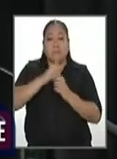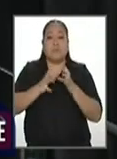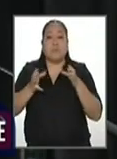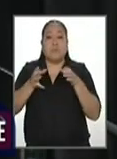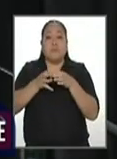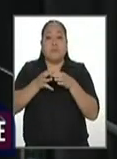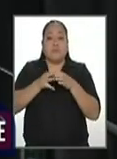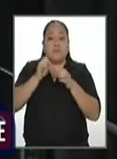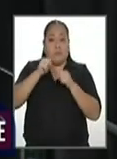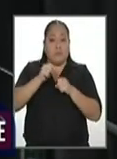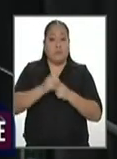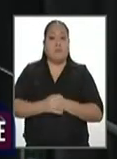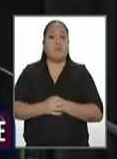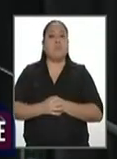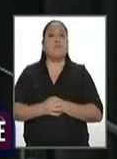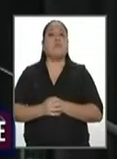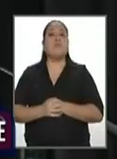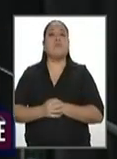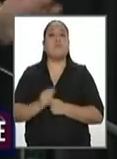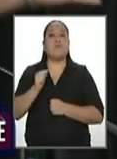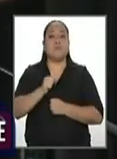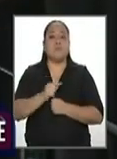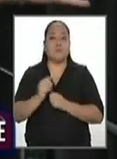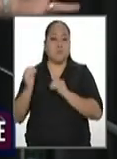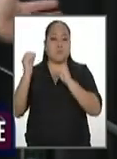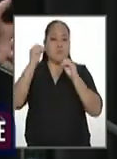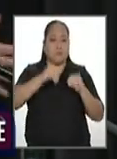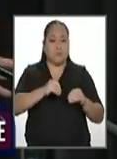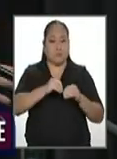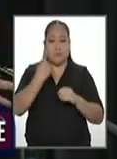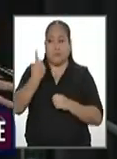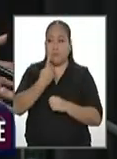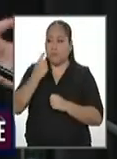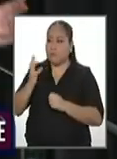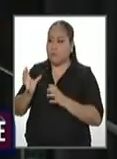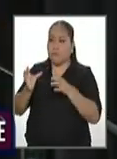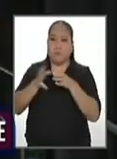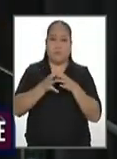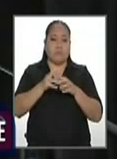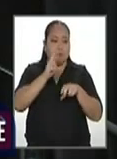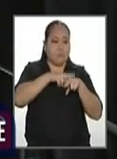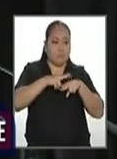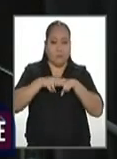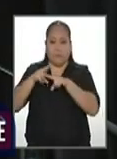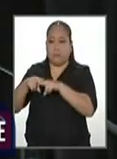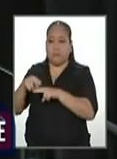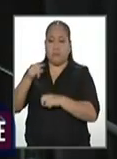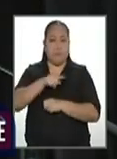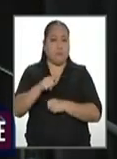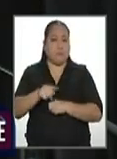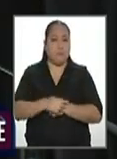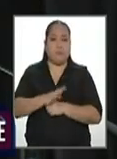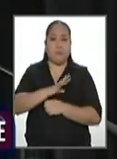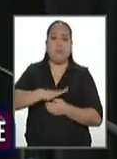acá junto con todo el equipo, no solo los que están aquí sentados, sino todos los que están en cada